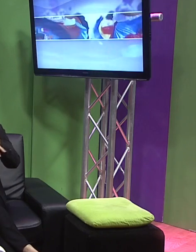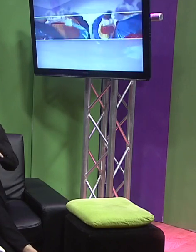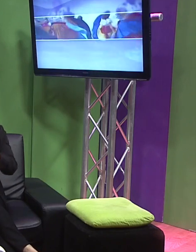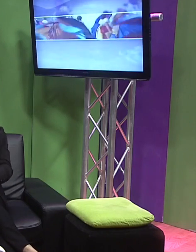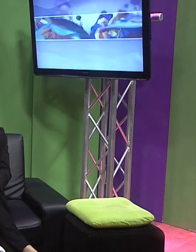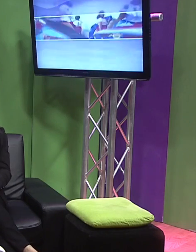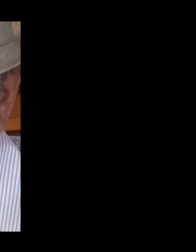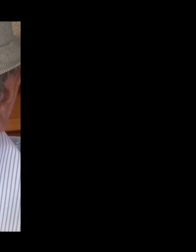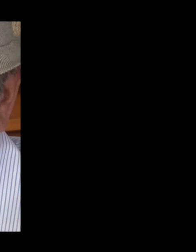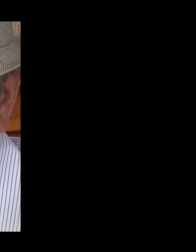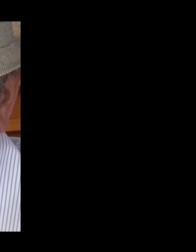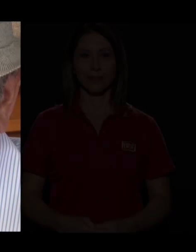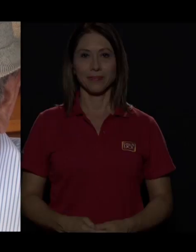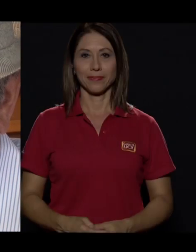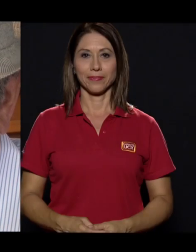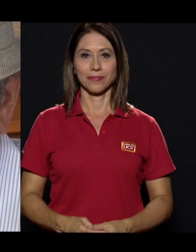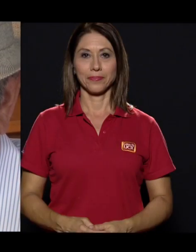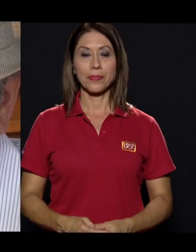activo.